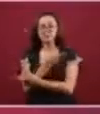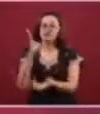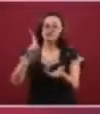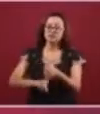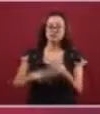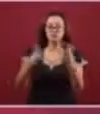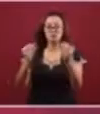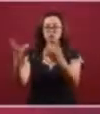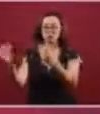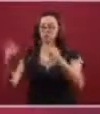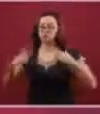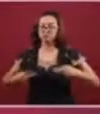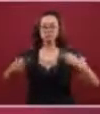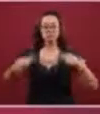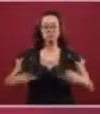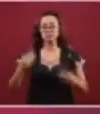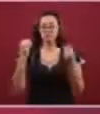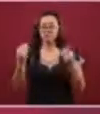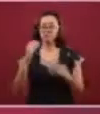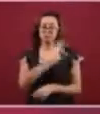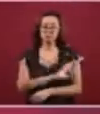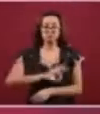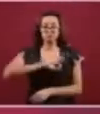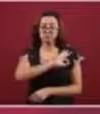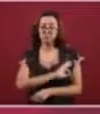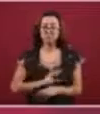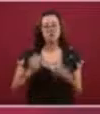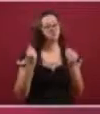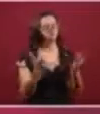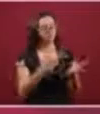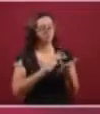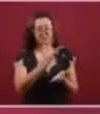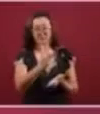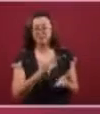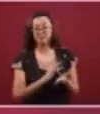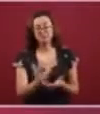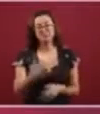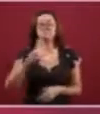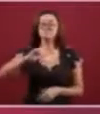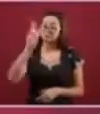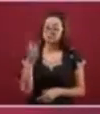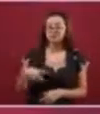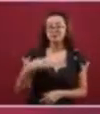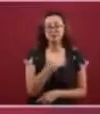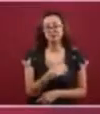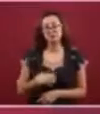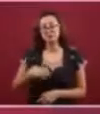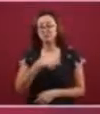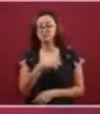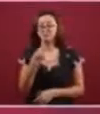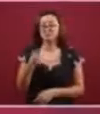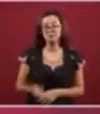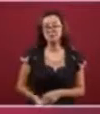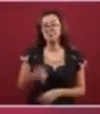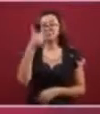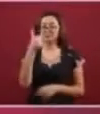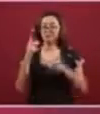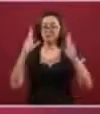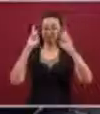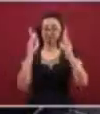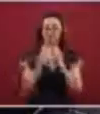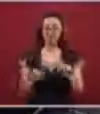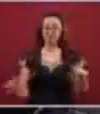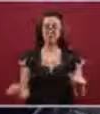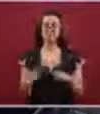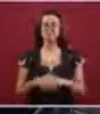de la agencia. Hay gente muy feliz, me dan las gracias, están verdaderamente contentos. Por primera vez estamos en